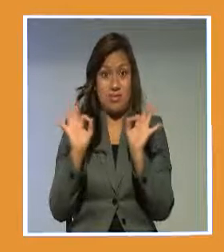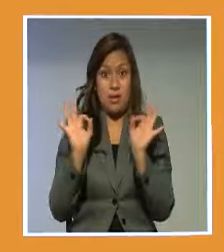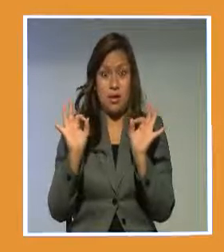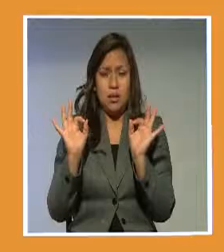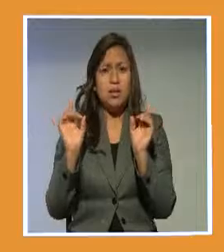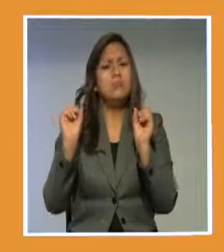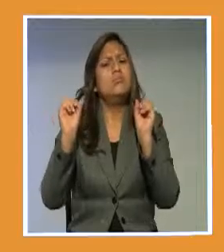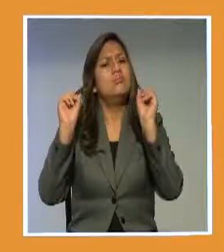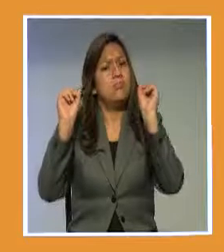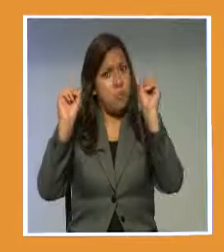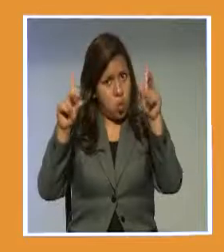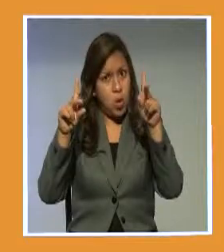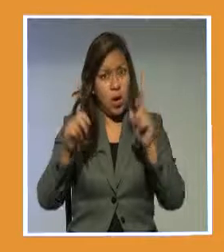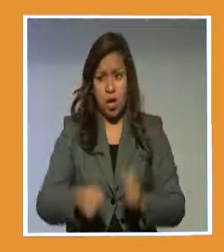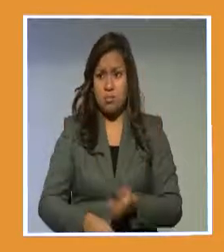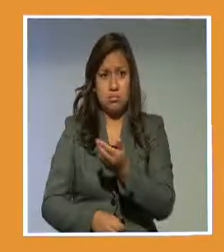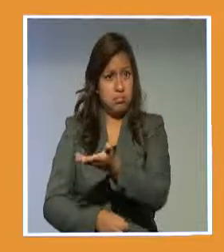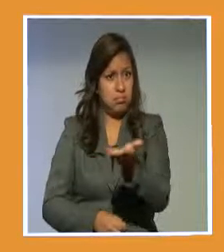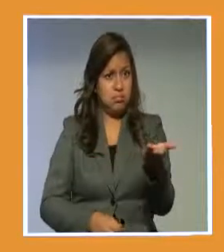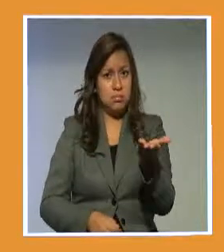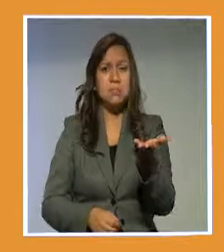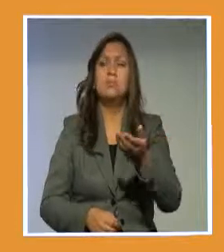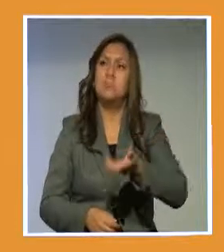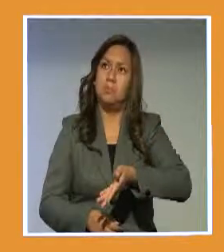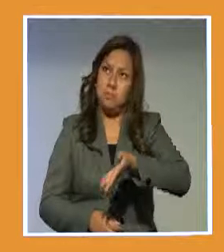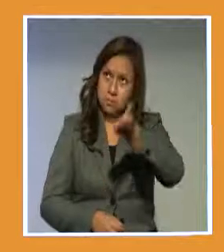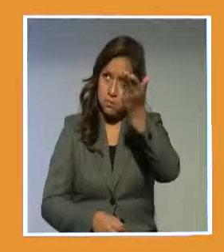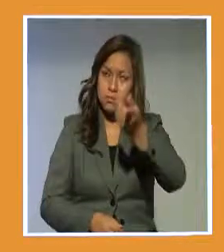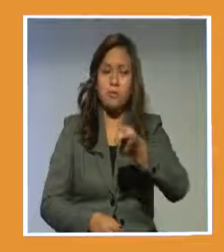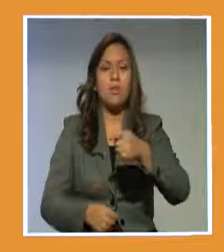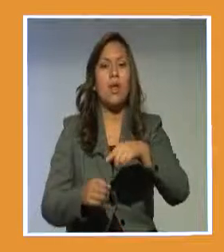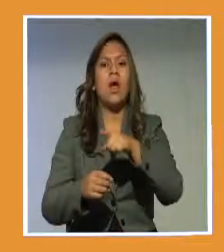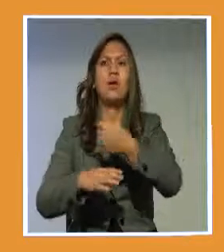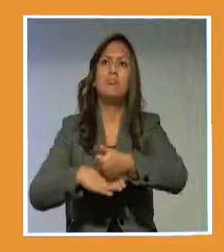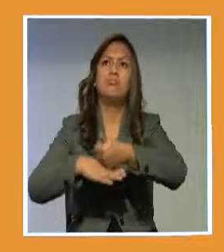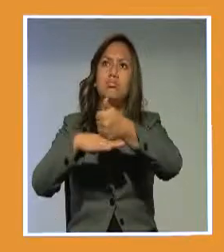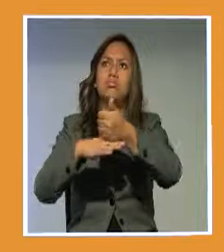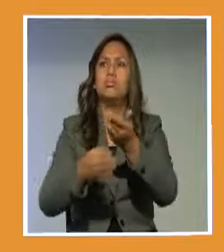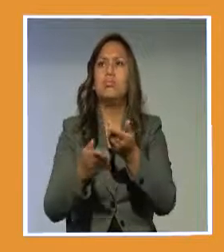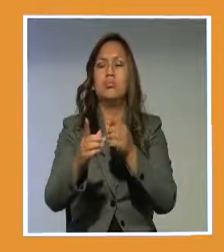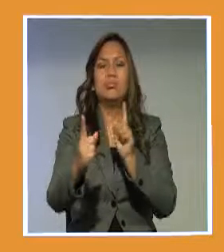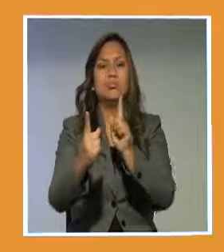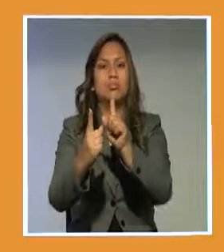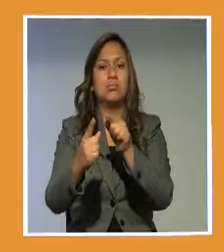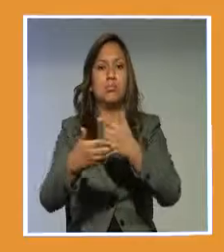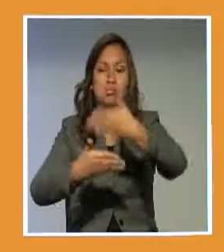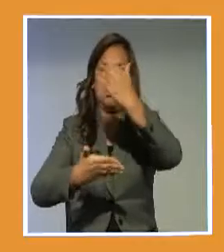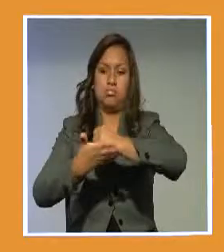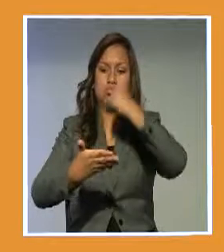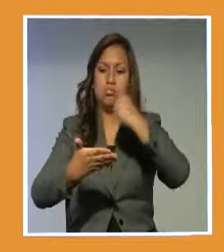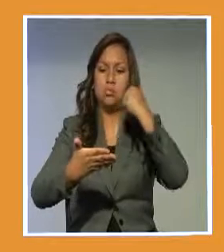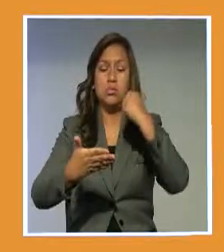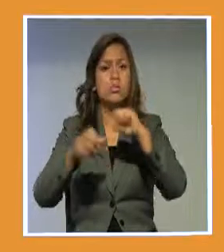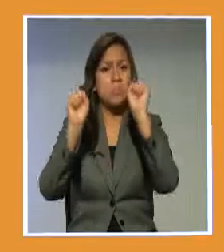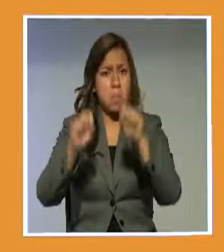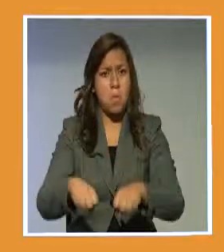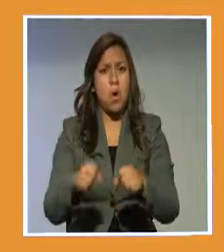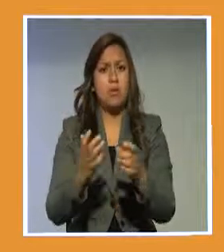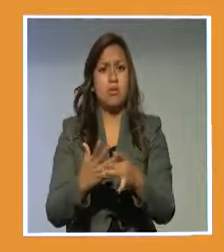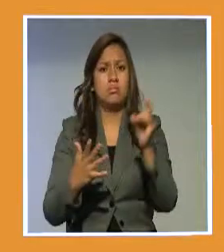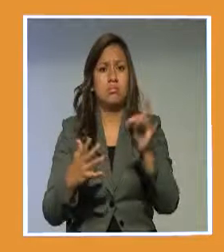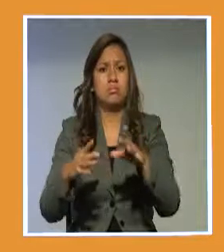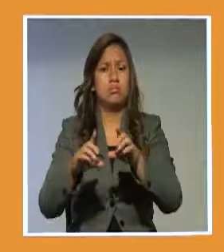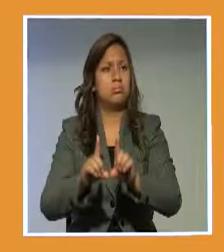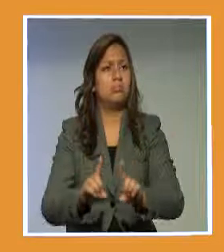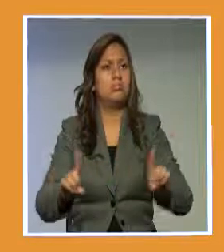pueden hacer el proceso de divorcio directamente en un notario. Y en el veto que llegó del Ejecutivo, también esta competencia le da al